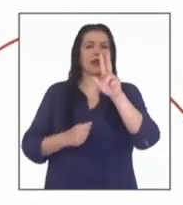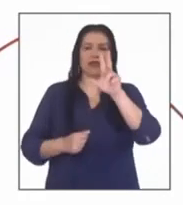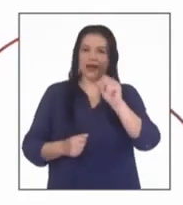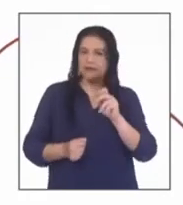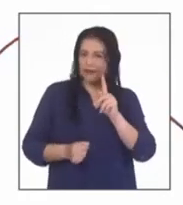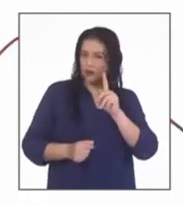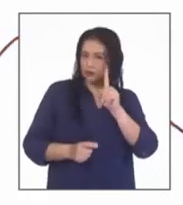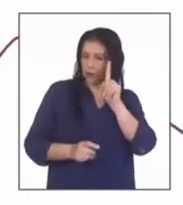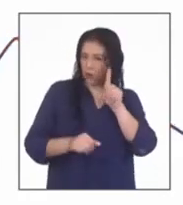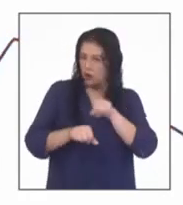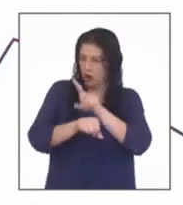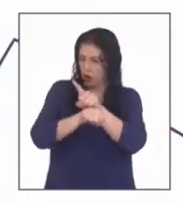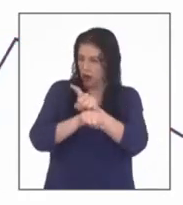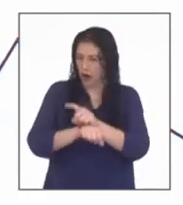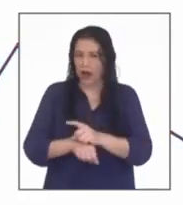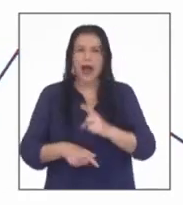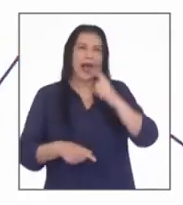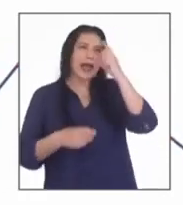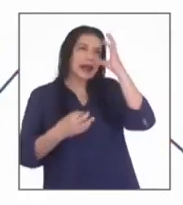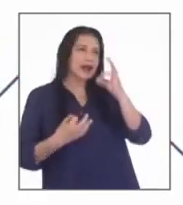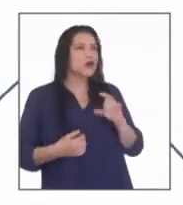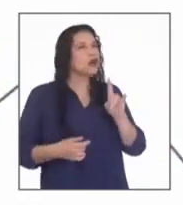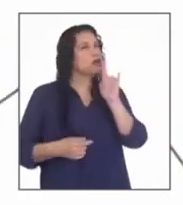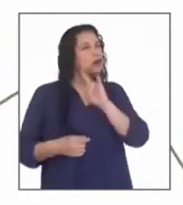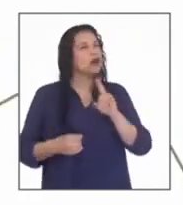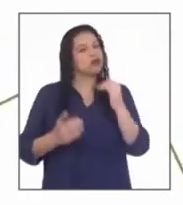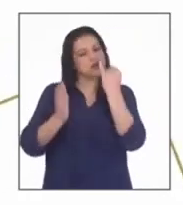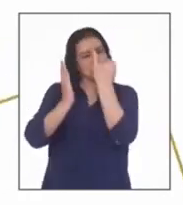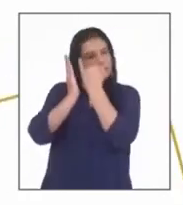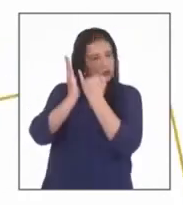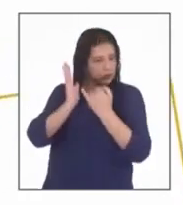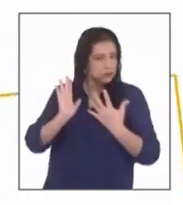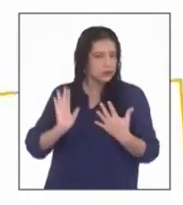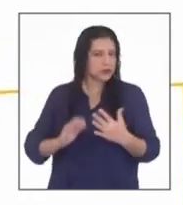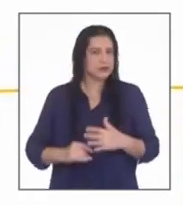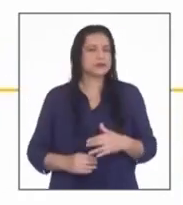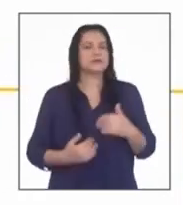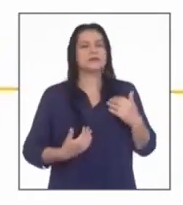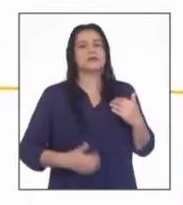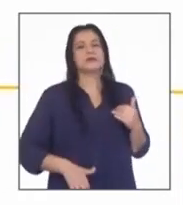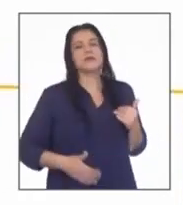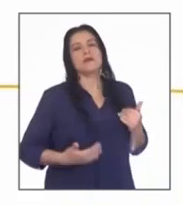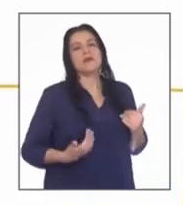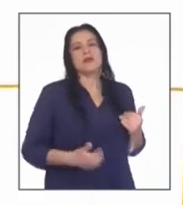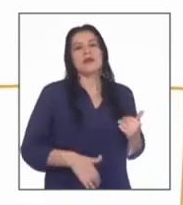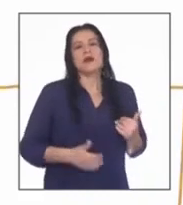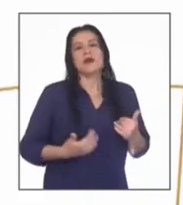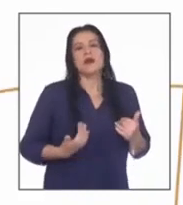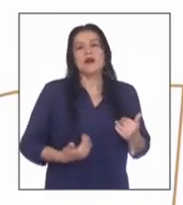hora? Profesora, creo que voy a usar un dibujo.